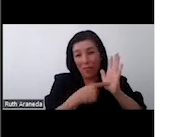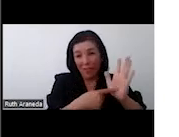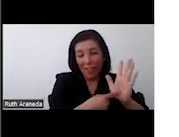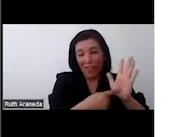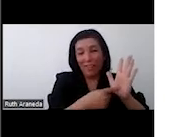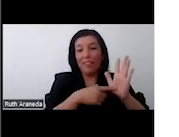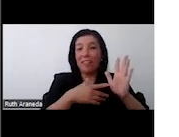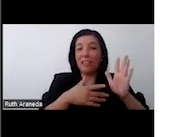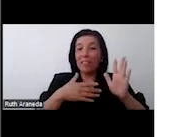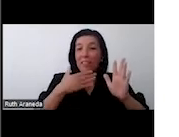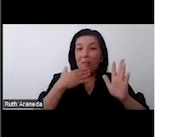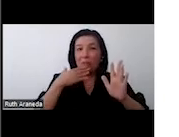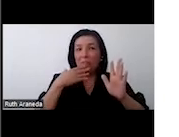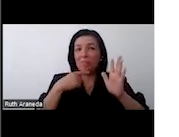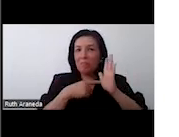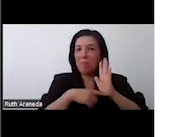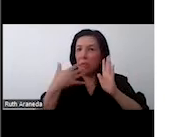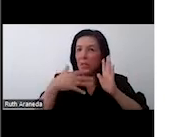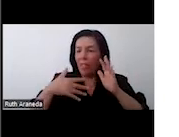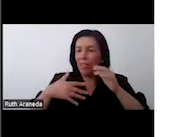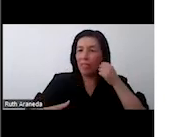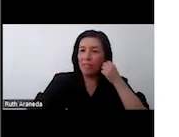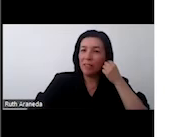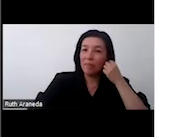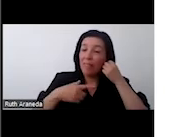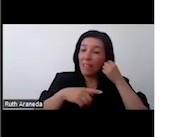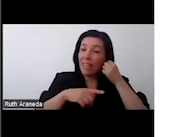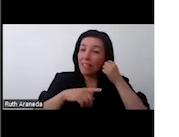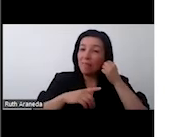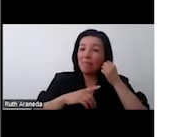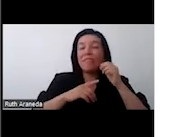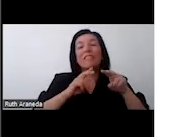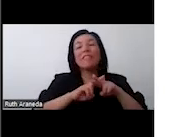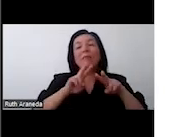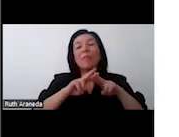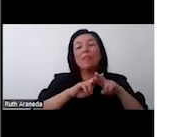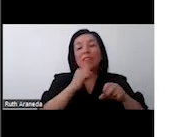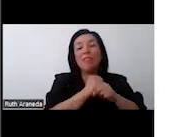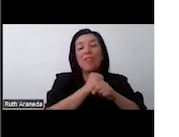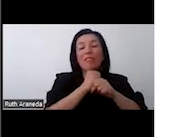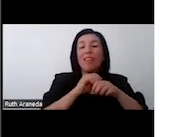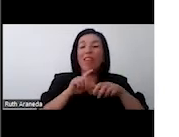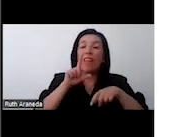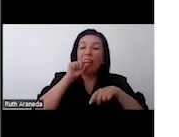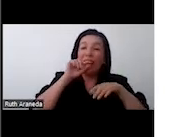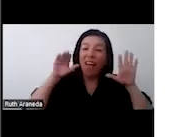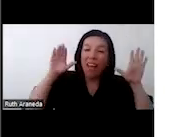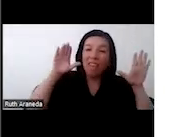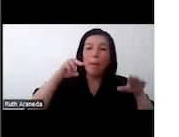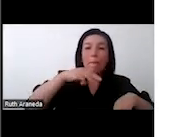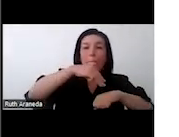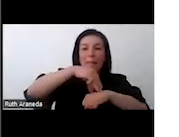que considerábamos relevante. Y ahí desarrollamos trabajo Aves del Marga Marga, pero para eso no